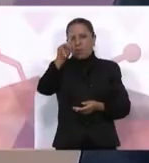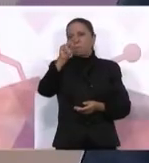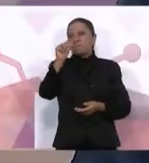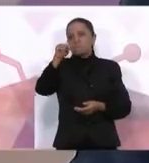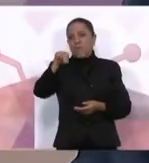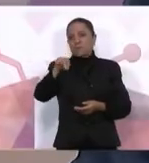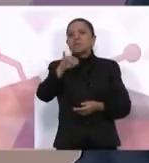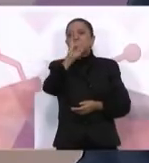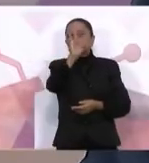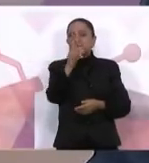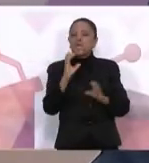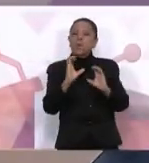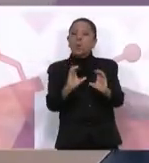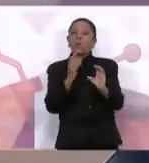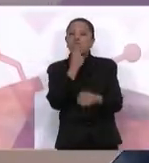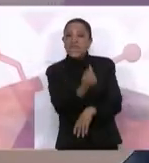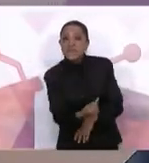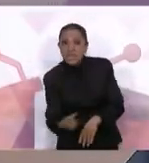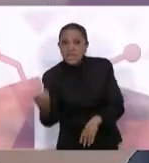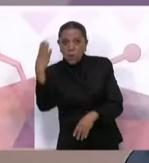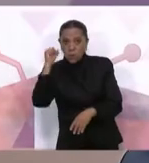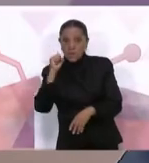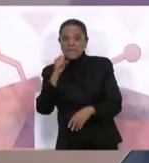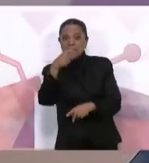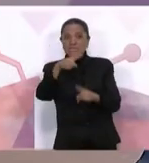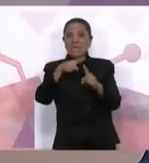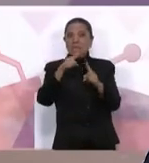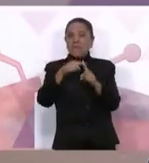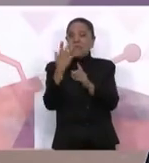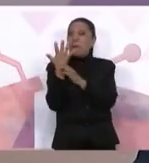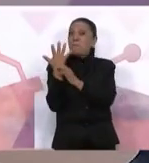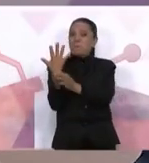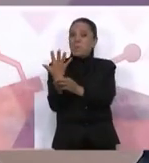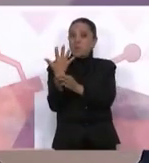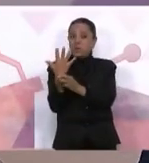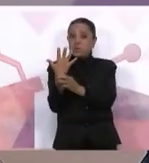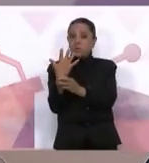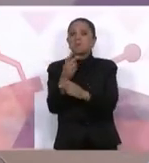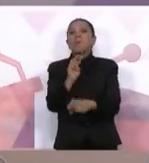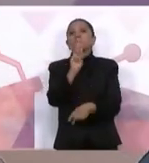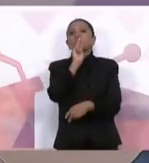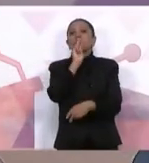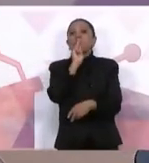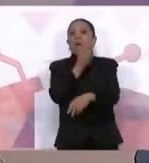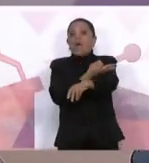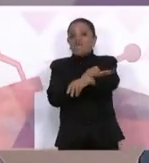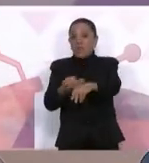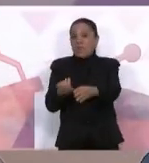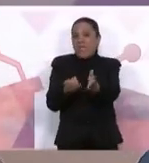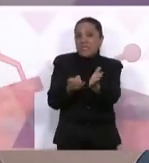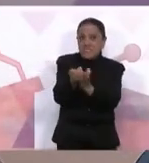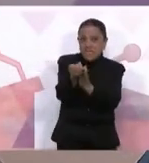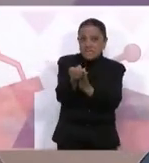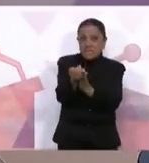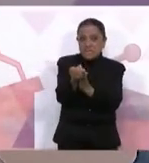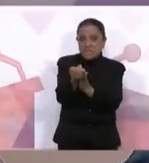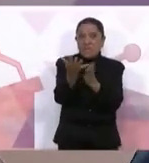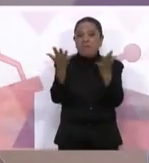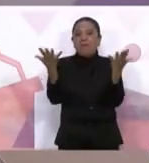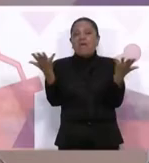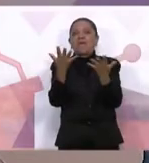morelenses es una tarea prioritaria las madres de familia que decidan que decidan ejercer su maternidad